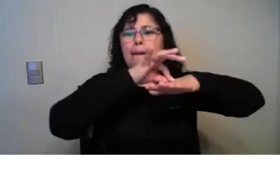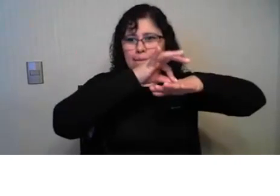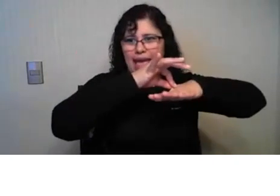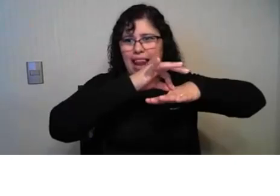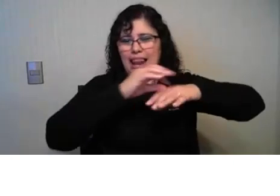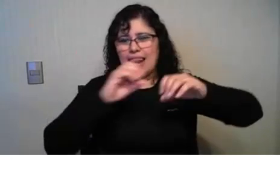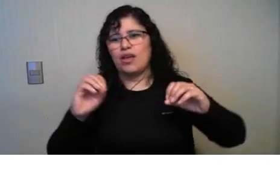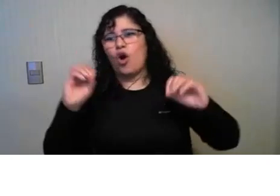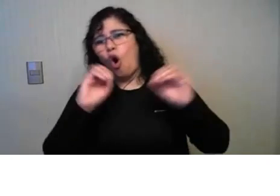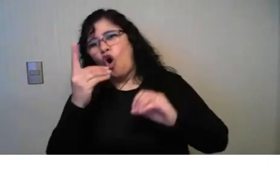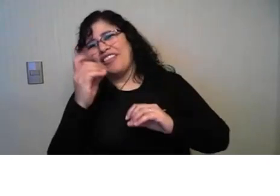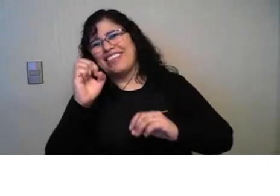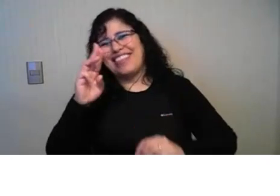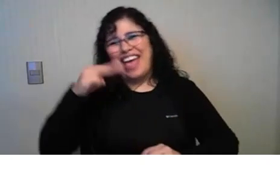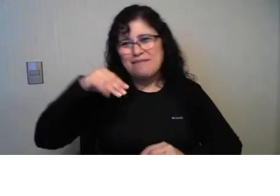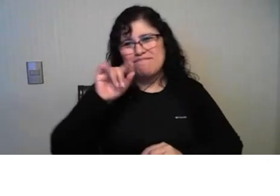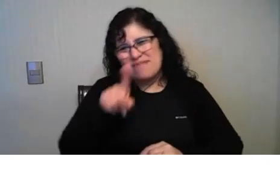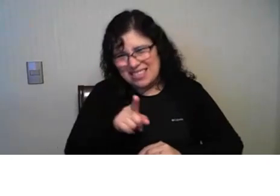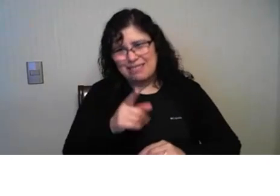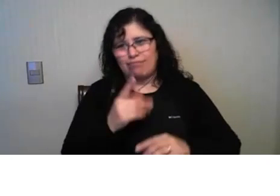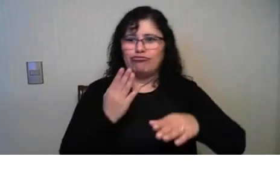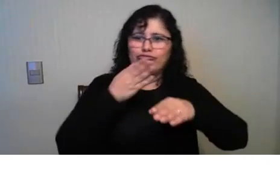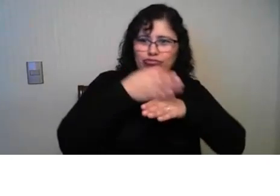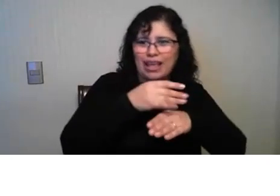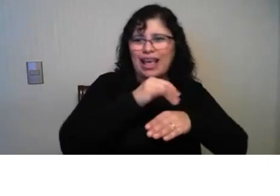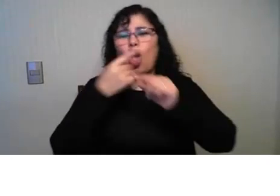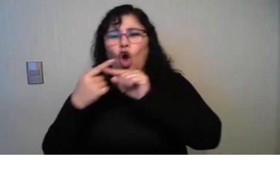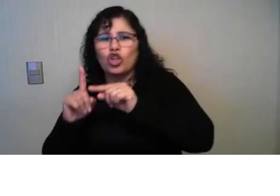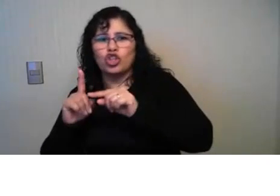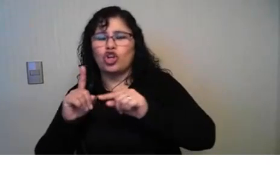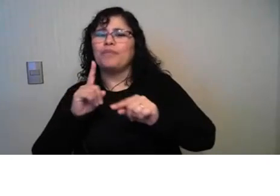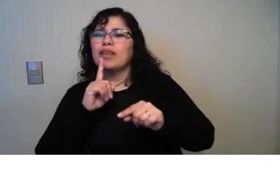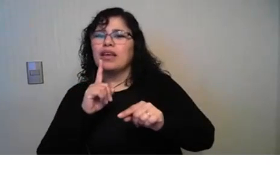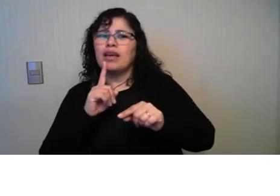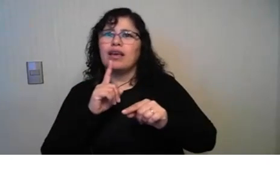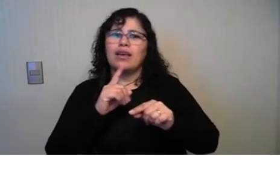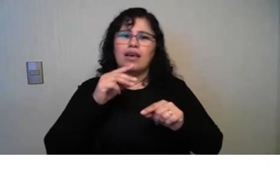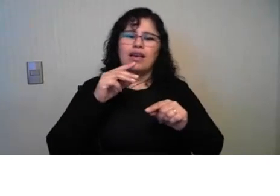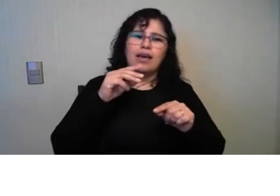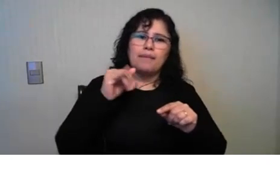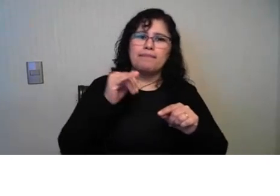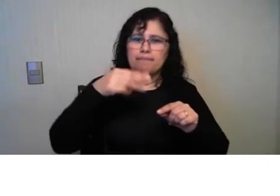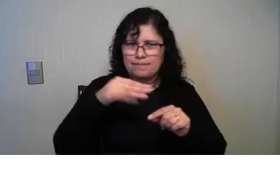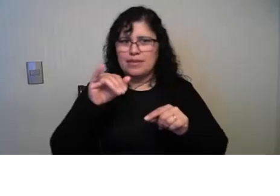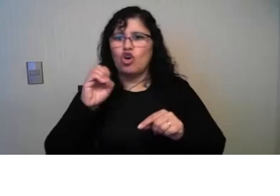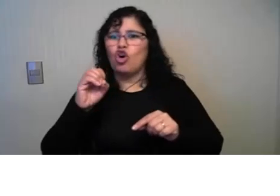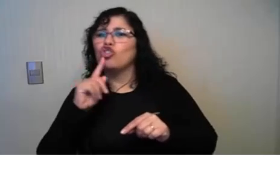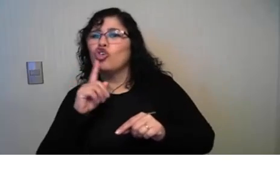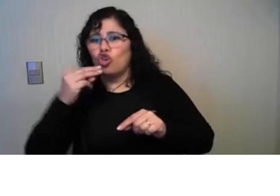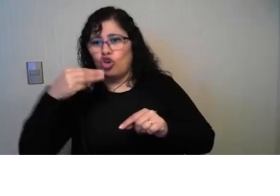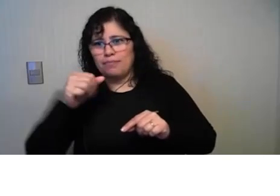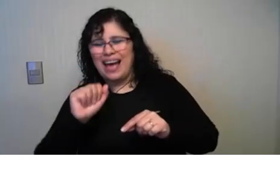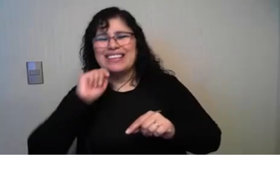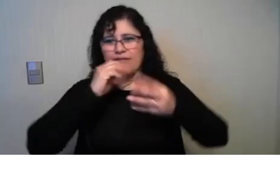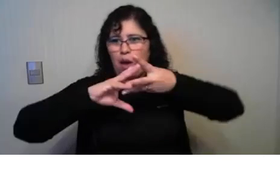Entonces, un segmento medular, insisto, está formado por la médula espinal más su nervio asociado y van a